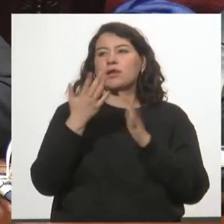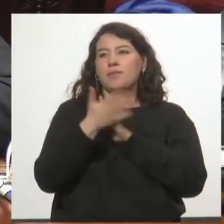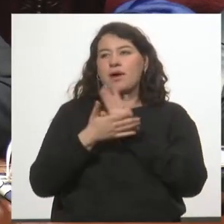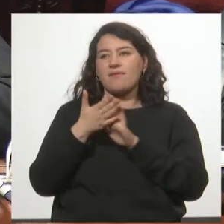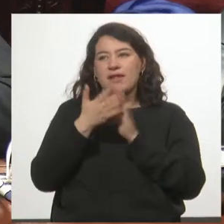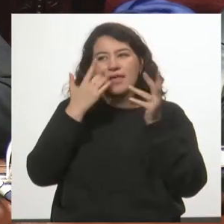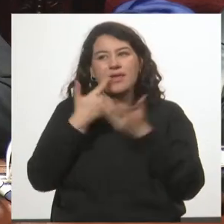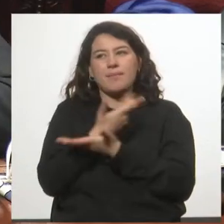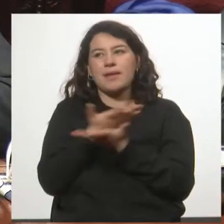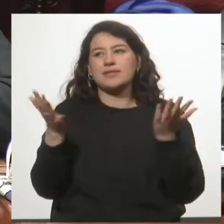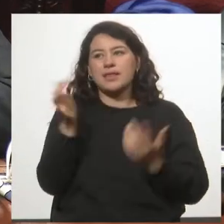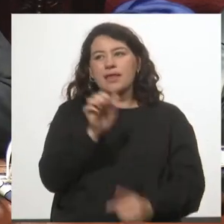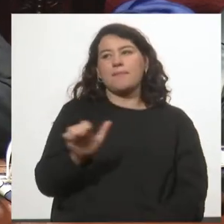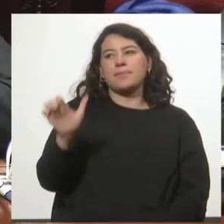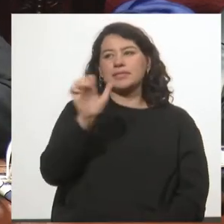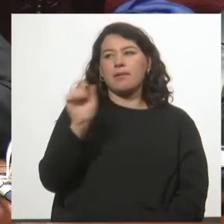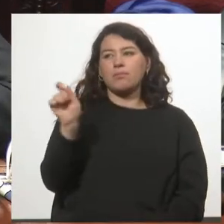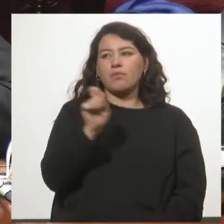las empresas públicas